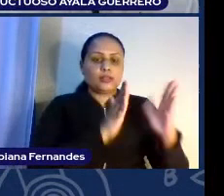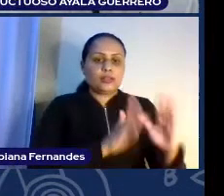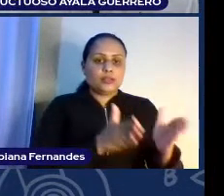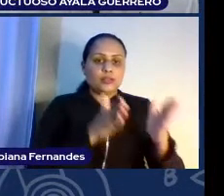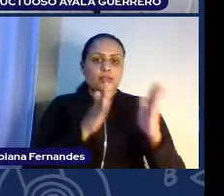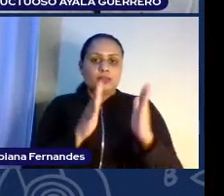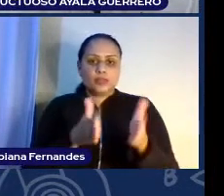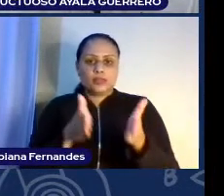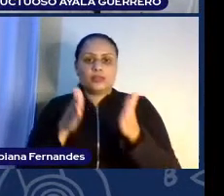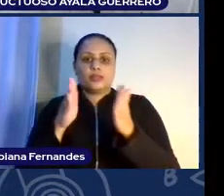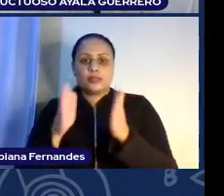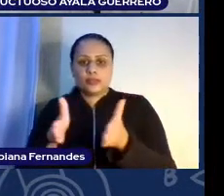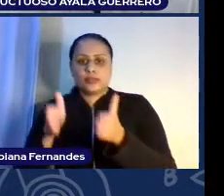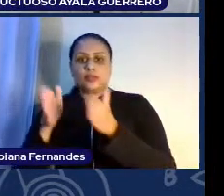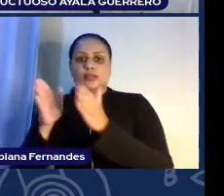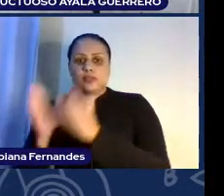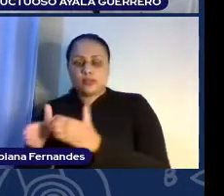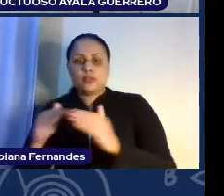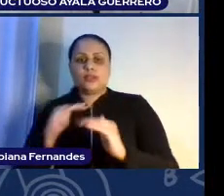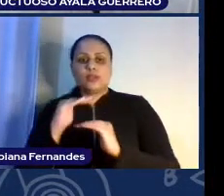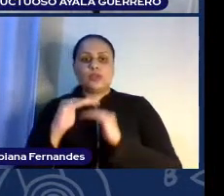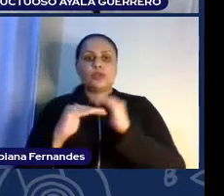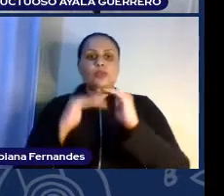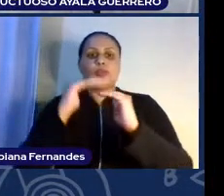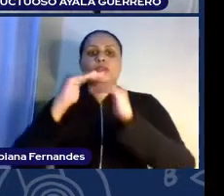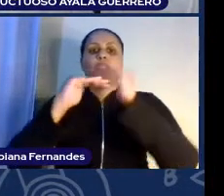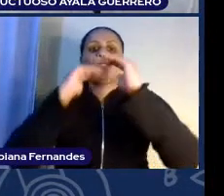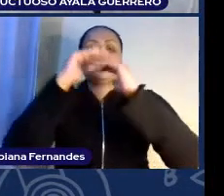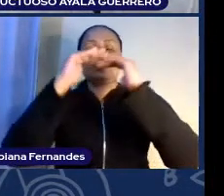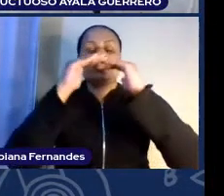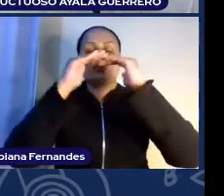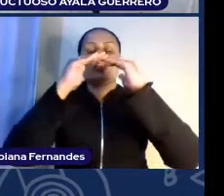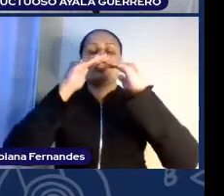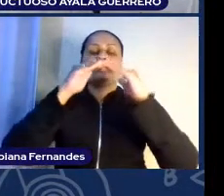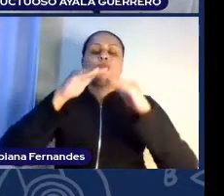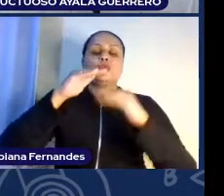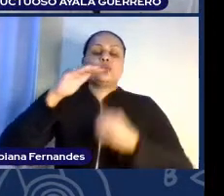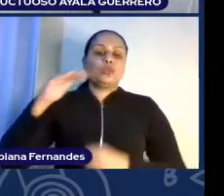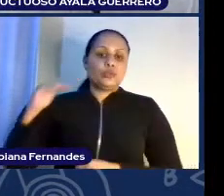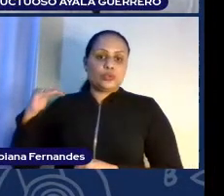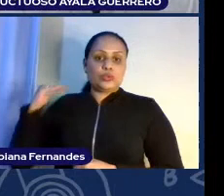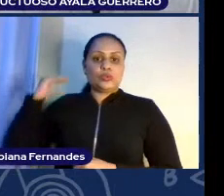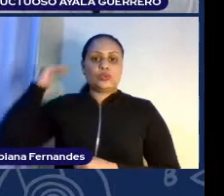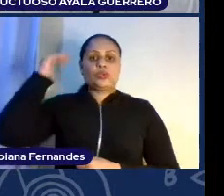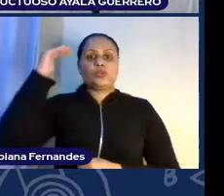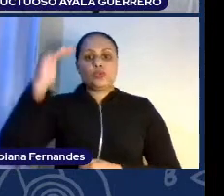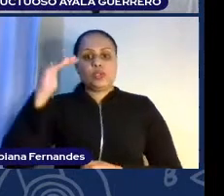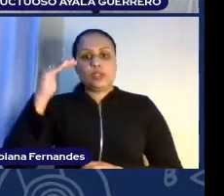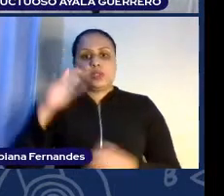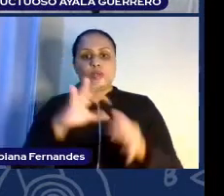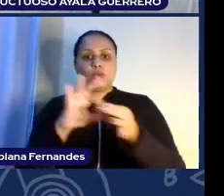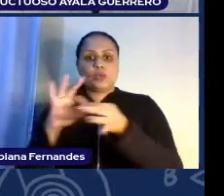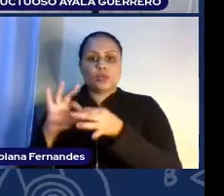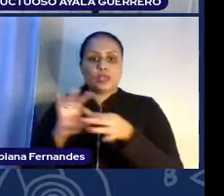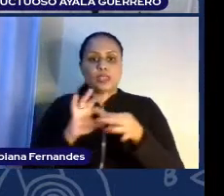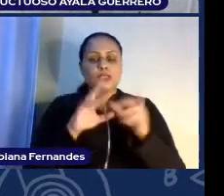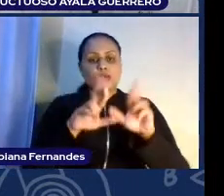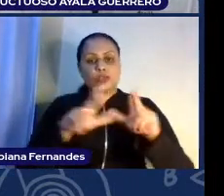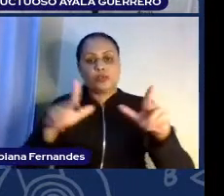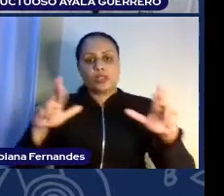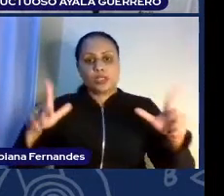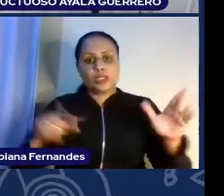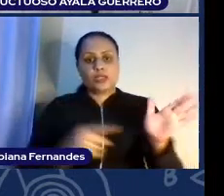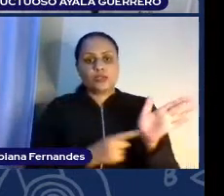el proceso de maduración, de conexión entre diferentes neuronas,